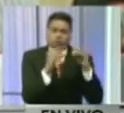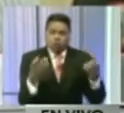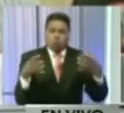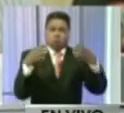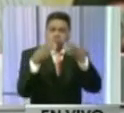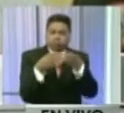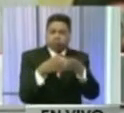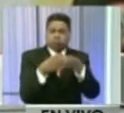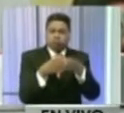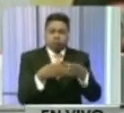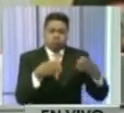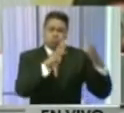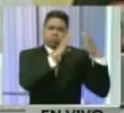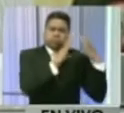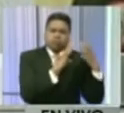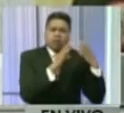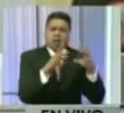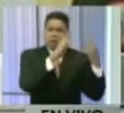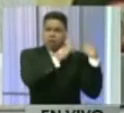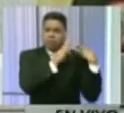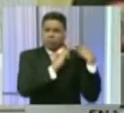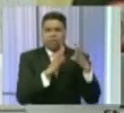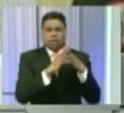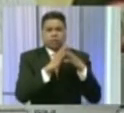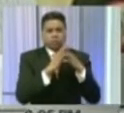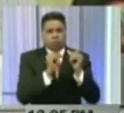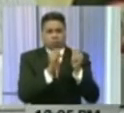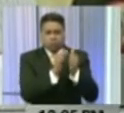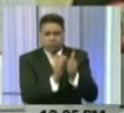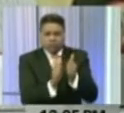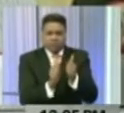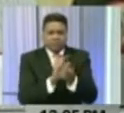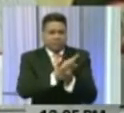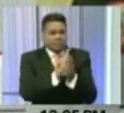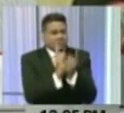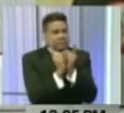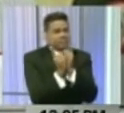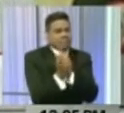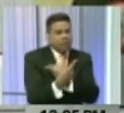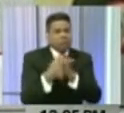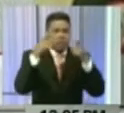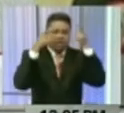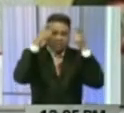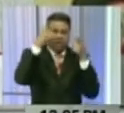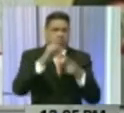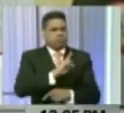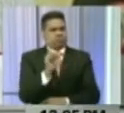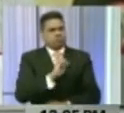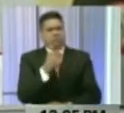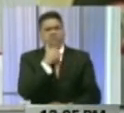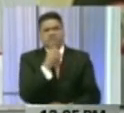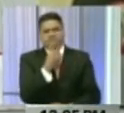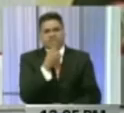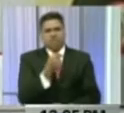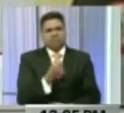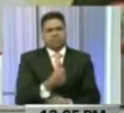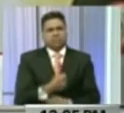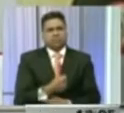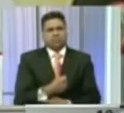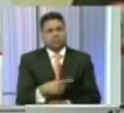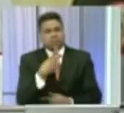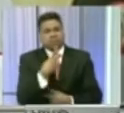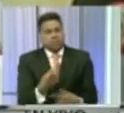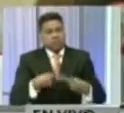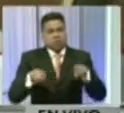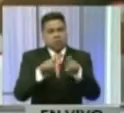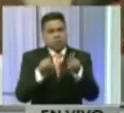significa asumir la responsabilidad de sustituir a Chávez. No es fácil. Y así como nosotros mismos